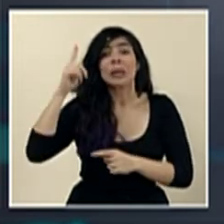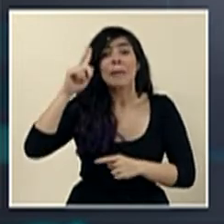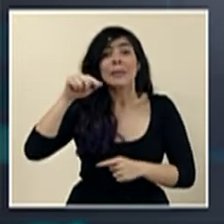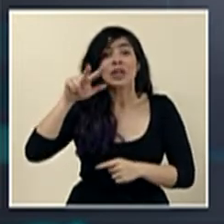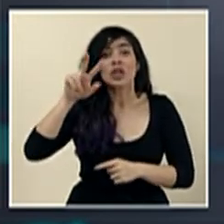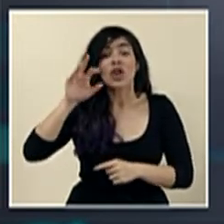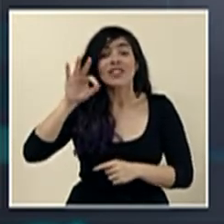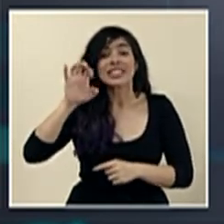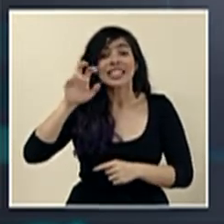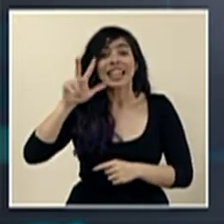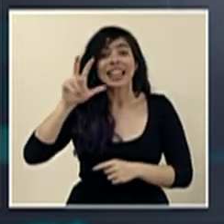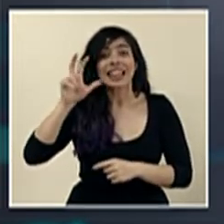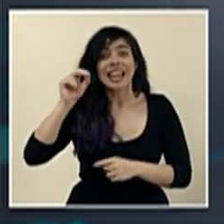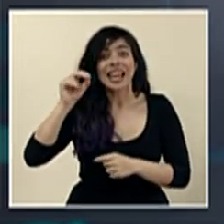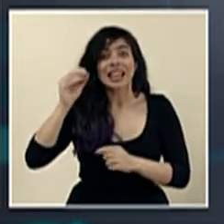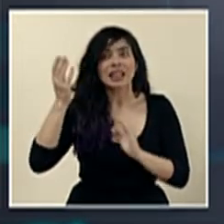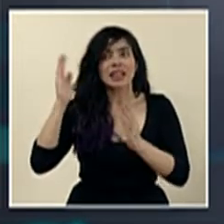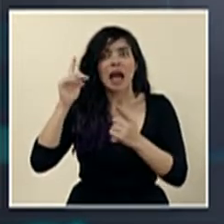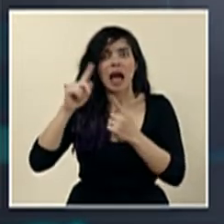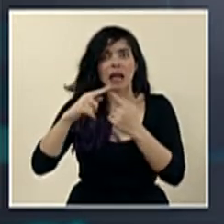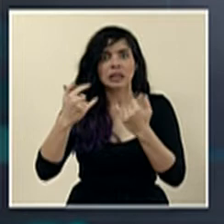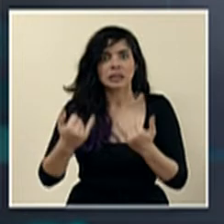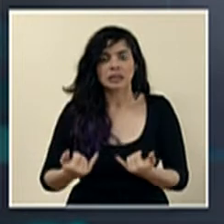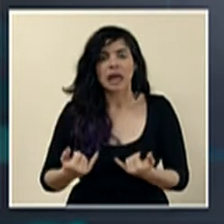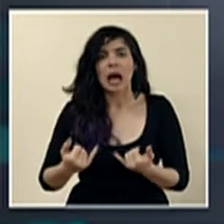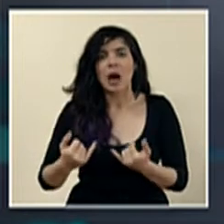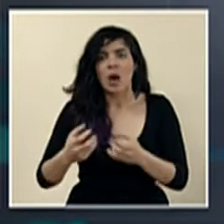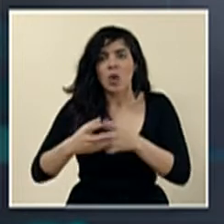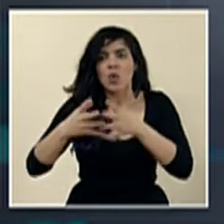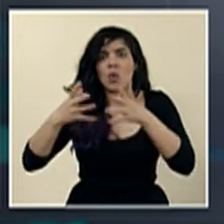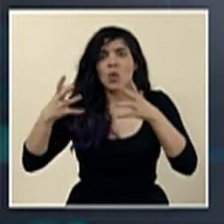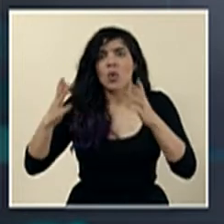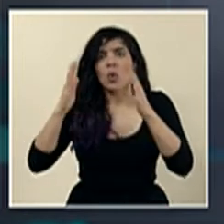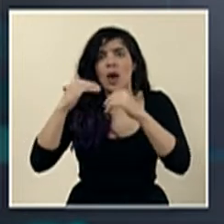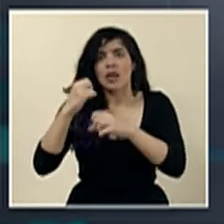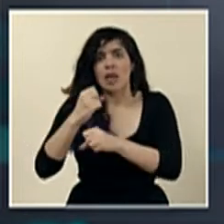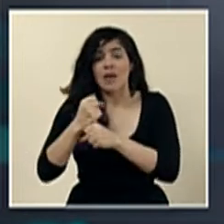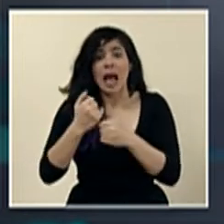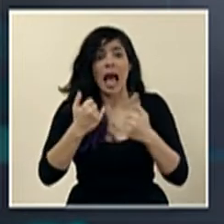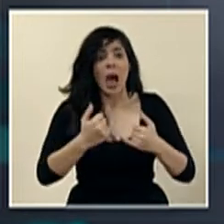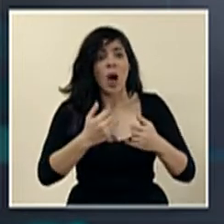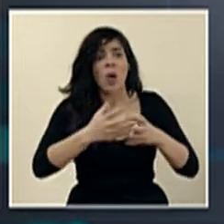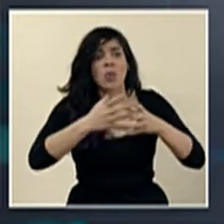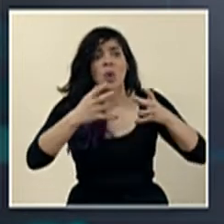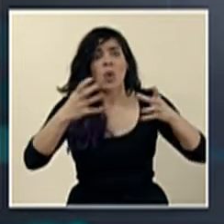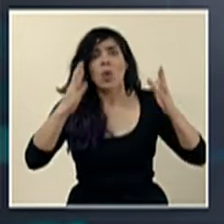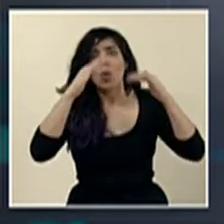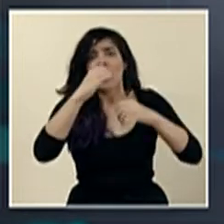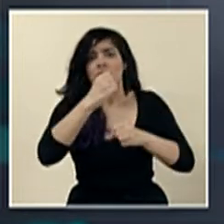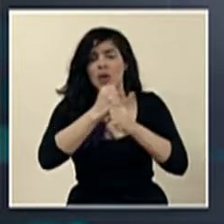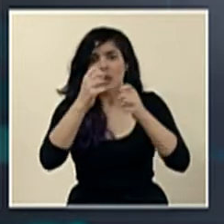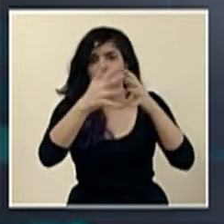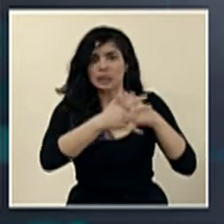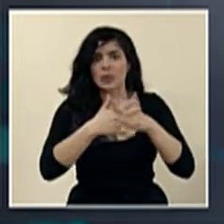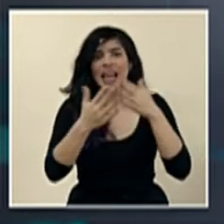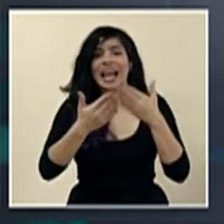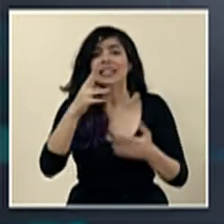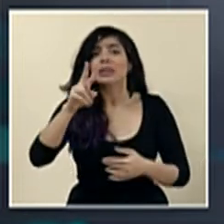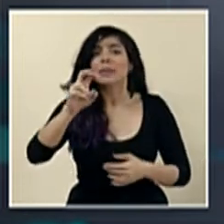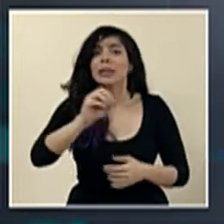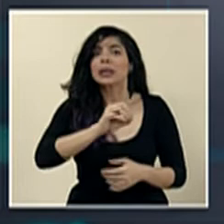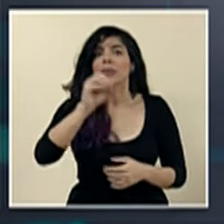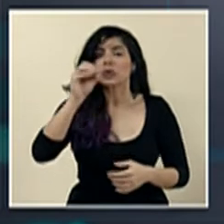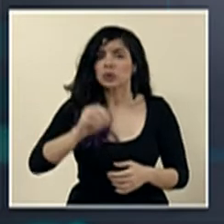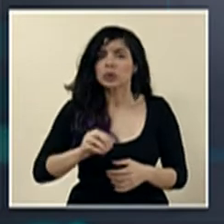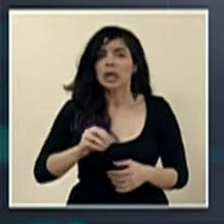1930. Hoy por hoy hay más desempleo en Estados Unidos casi que al